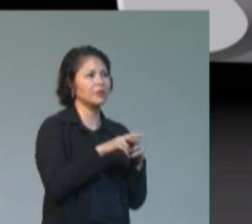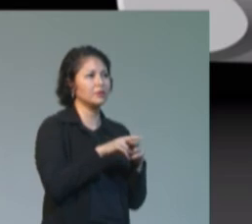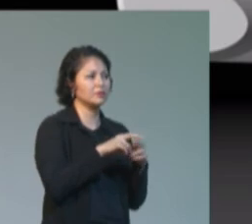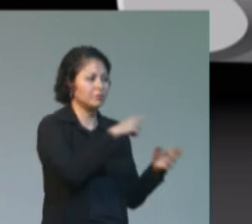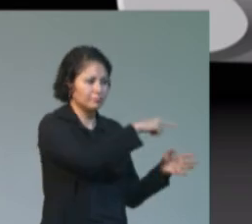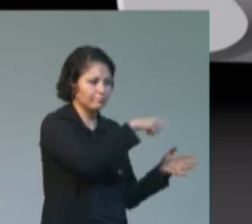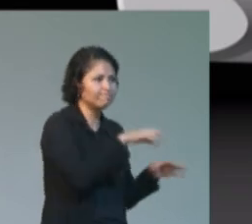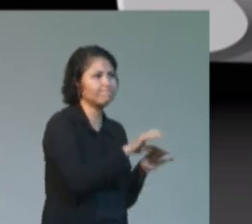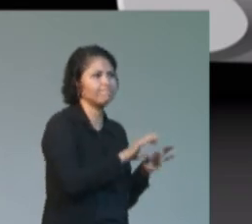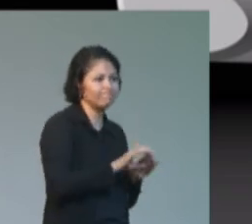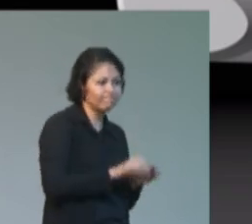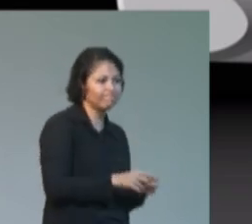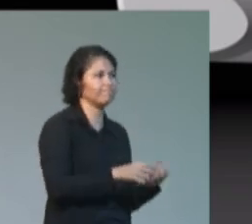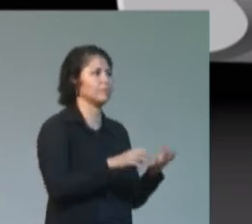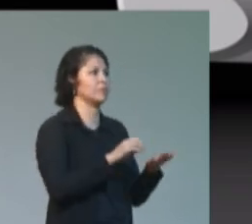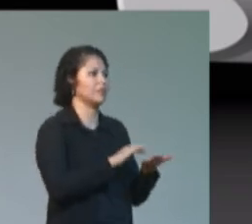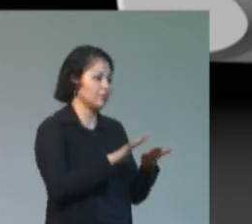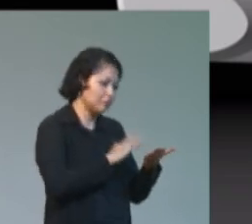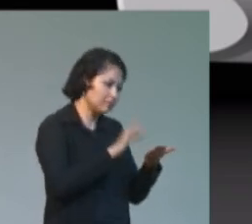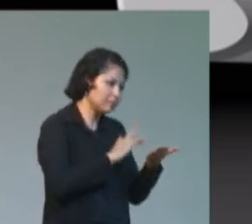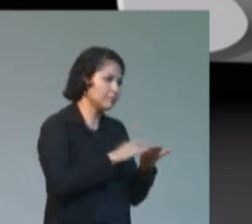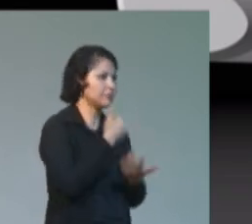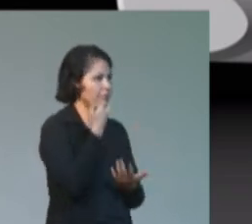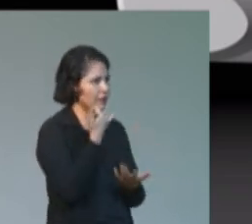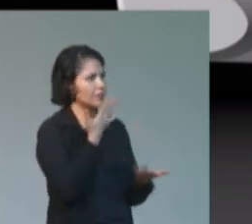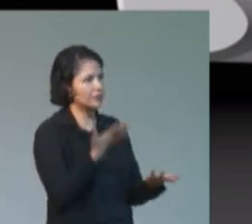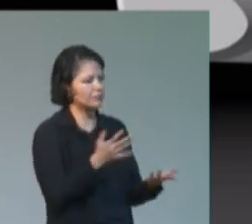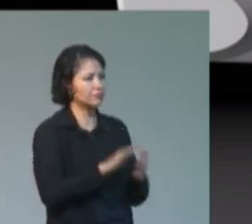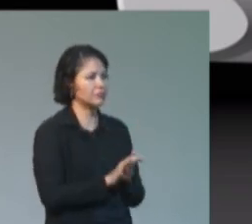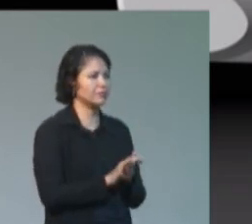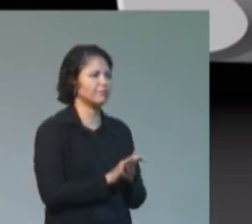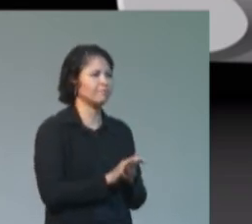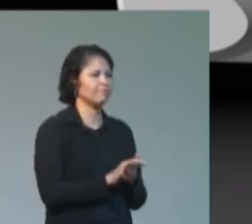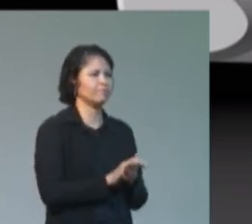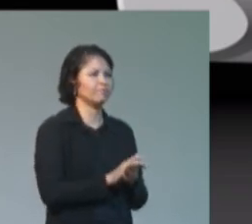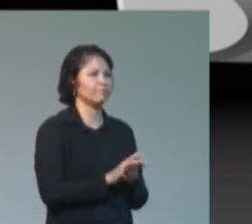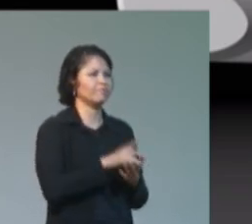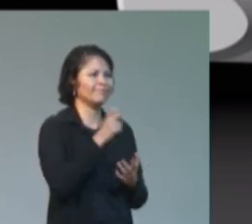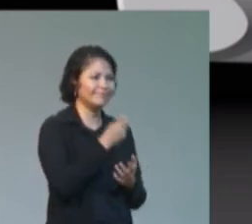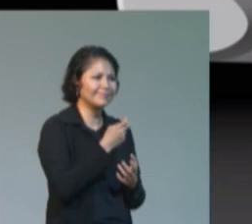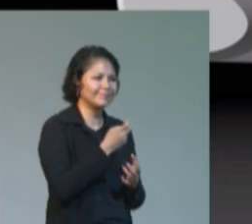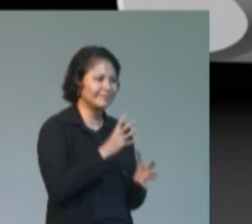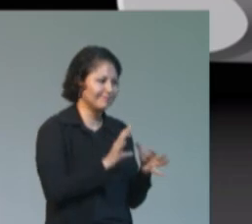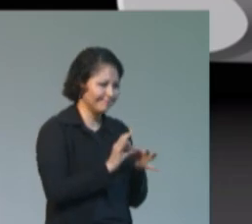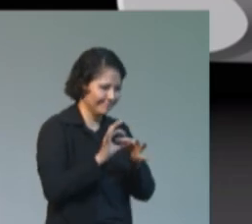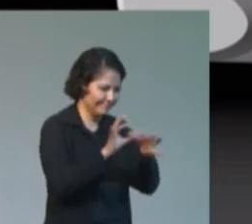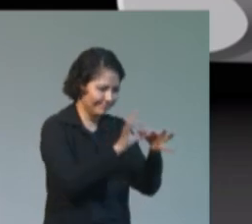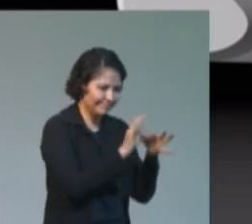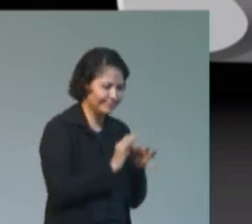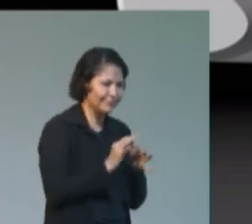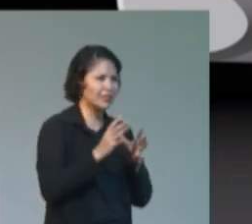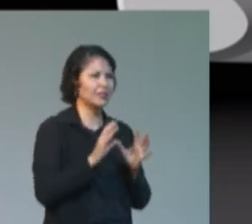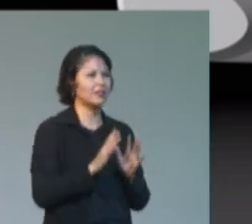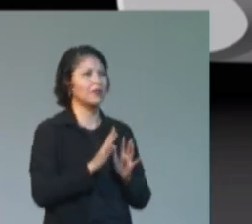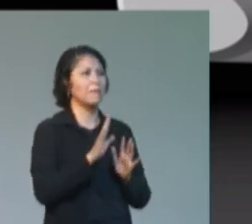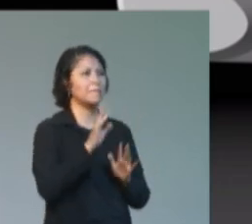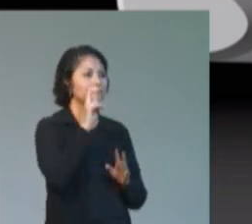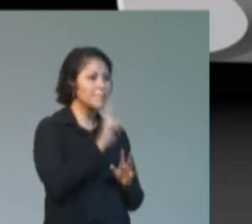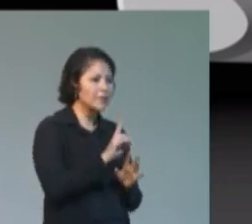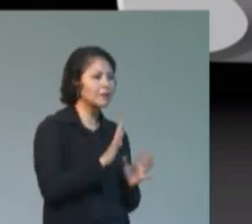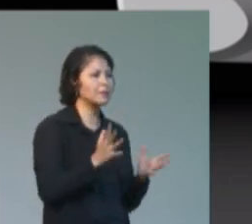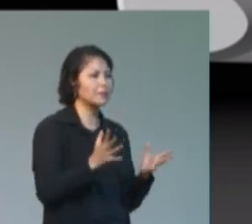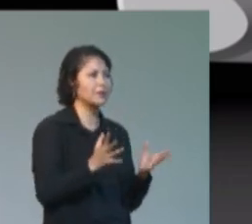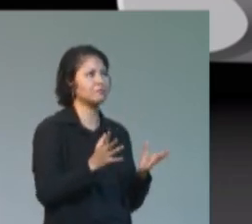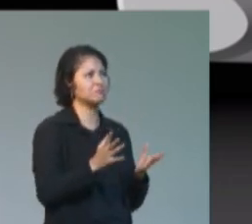conseguir escenarios más innovadores escenarios más colaborativos y si ustedes quieren en escenarios de formación de más